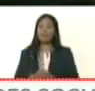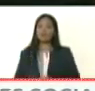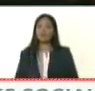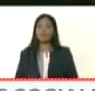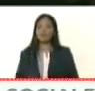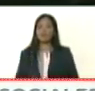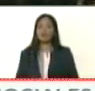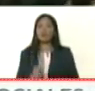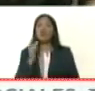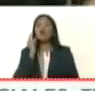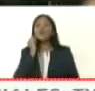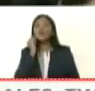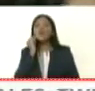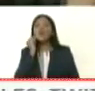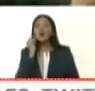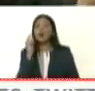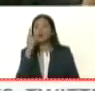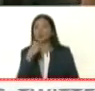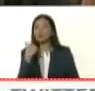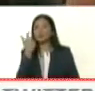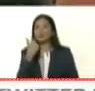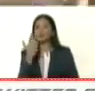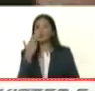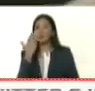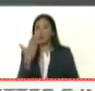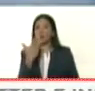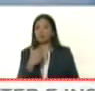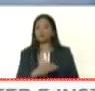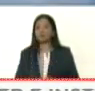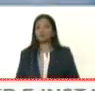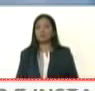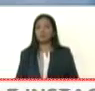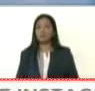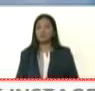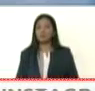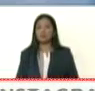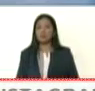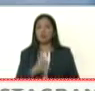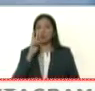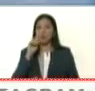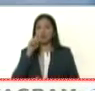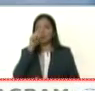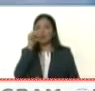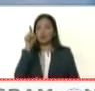esta señora que ustedes ven aquí de perfil, ¿la ven? Es esta señora que está aquí.